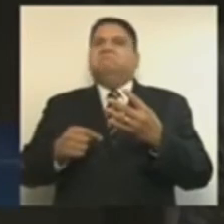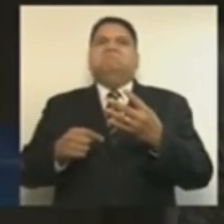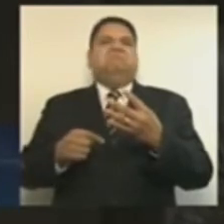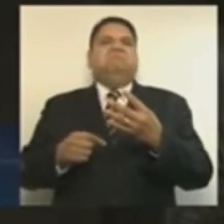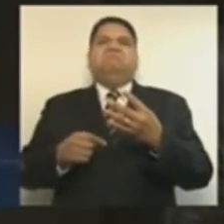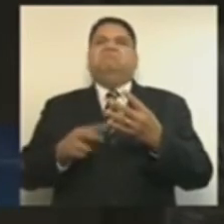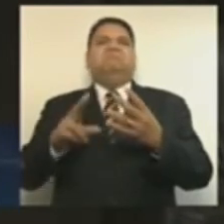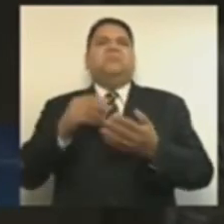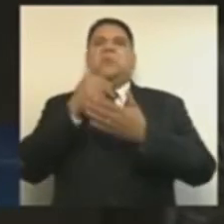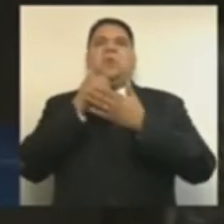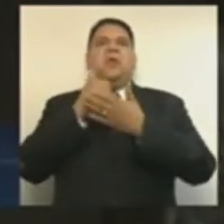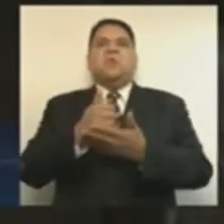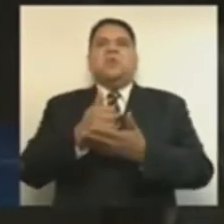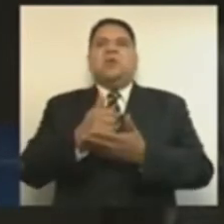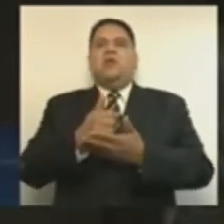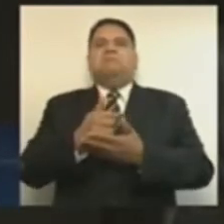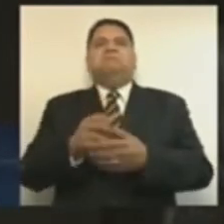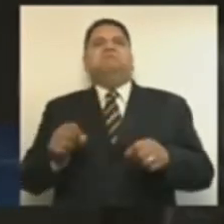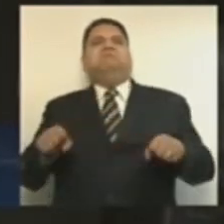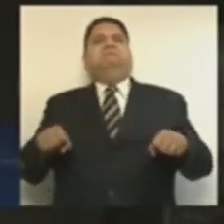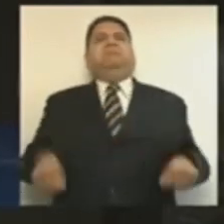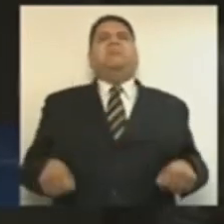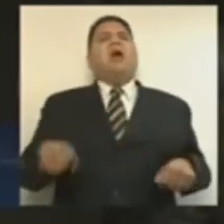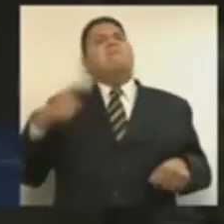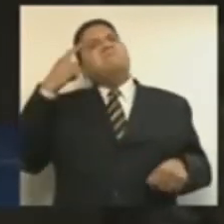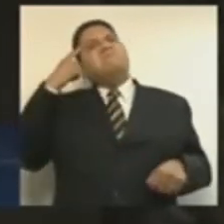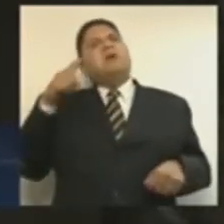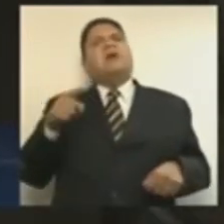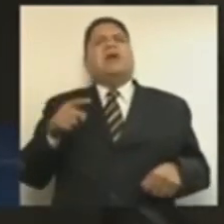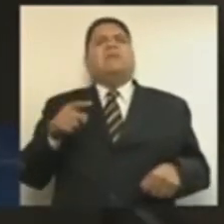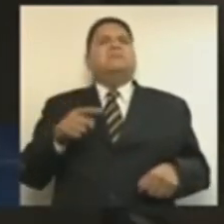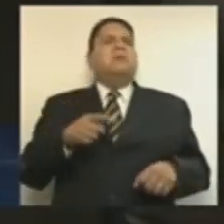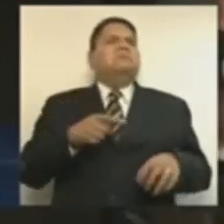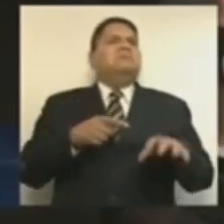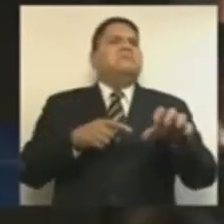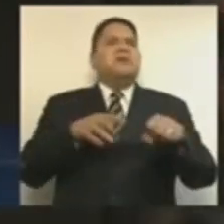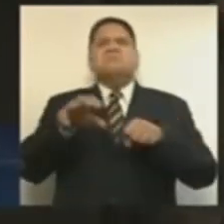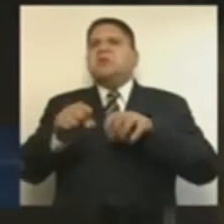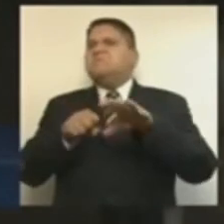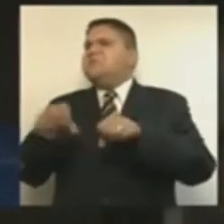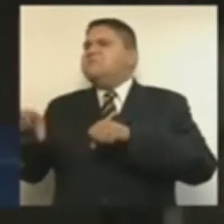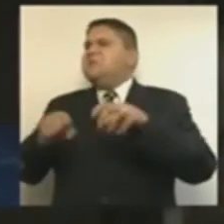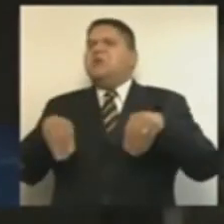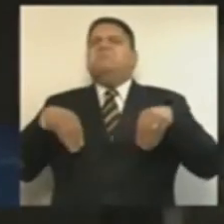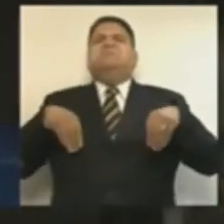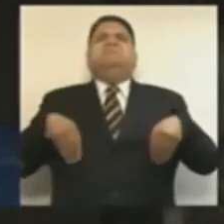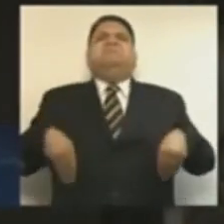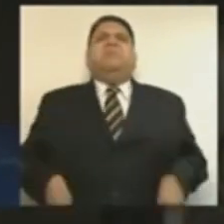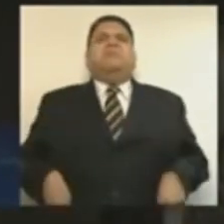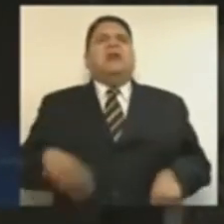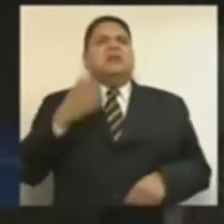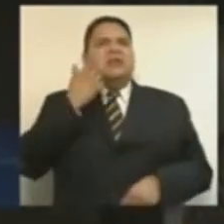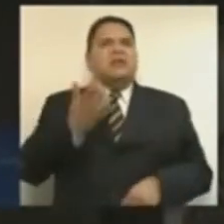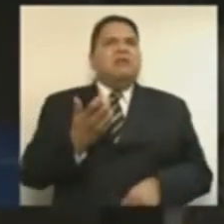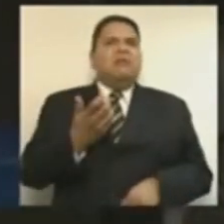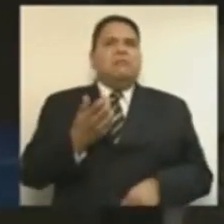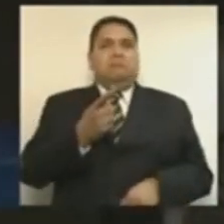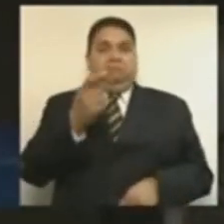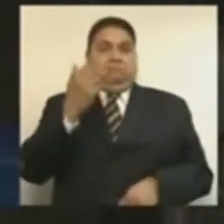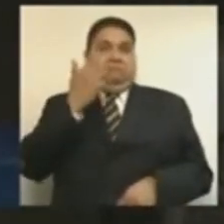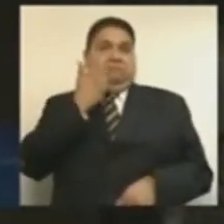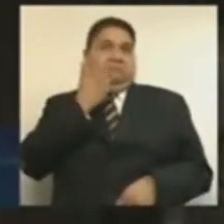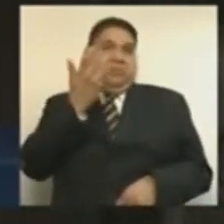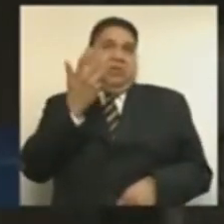realmente este gobierno. A destruir todo lo que se encuentra a su paso. A suspender, hablan de la corrupción,